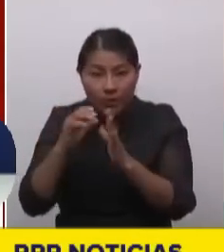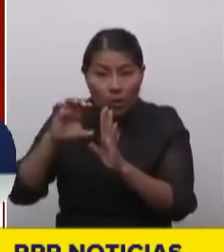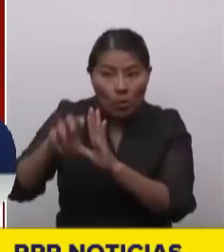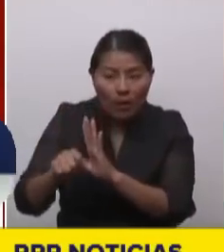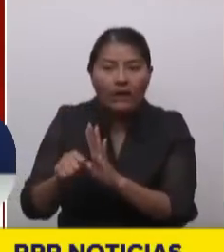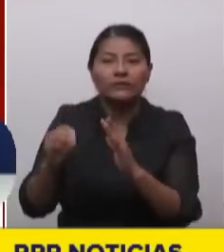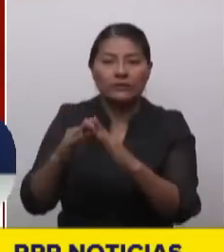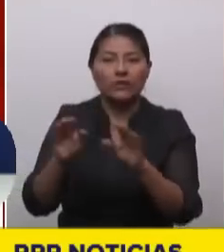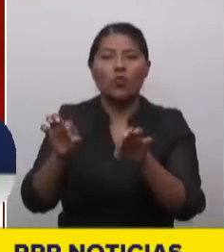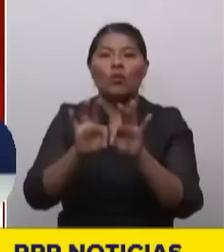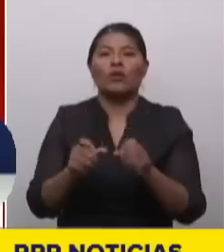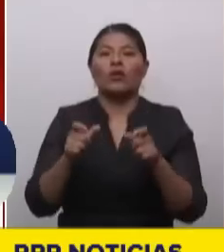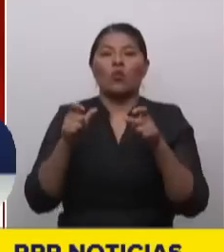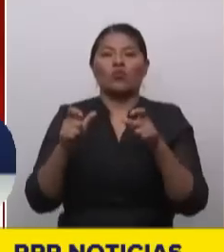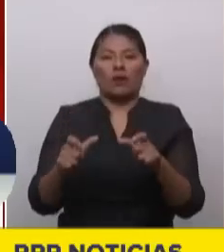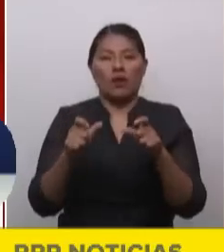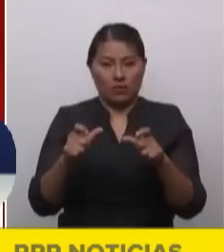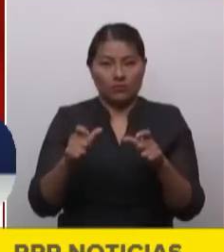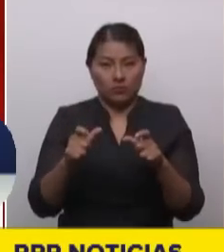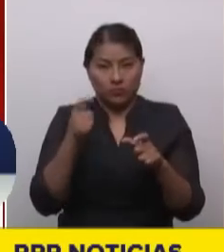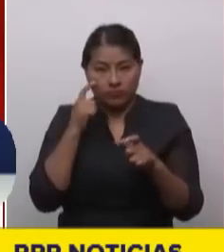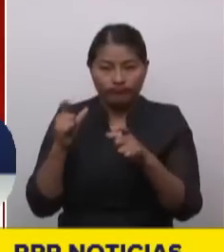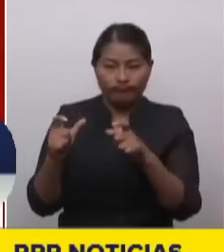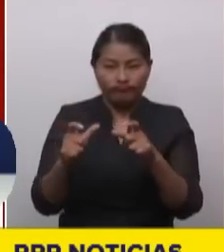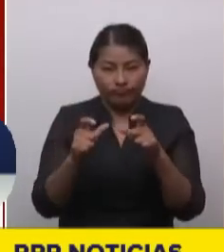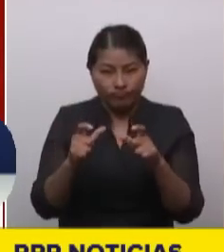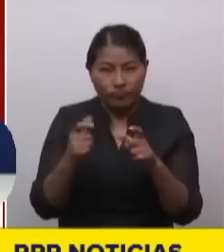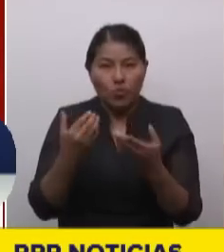sean controlados a través de